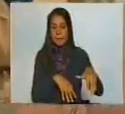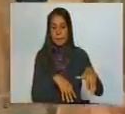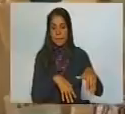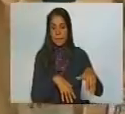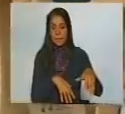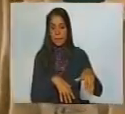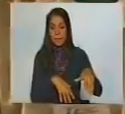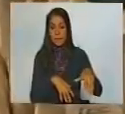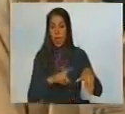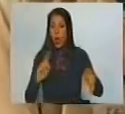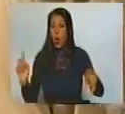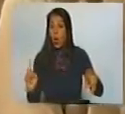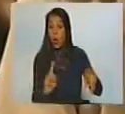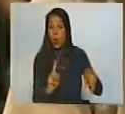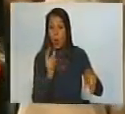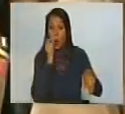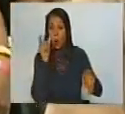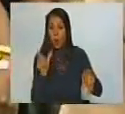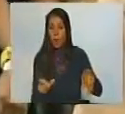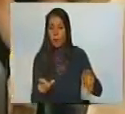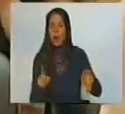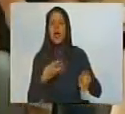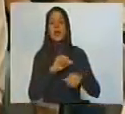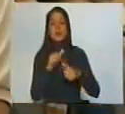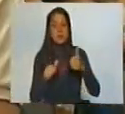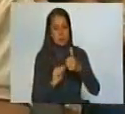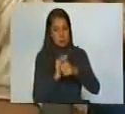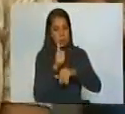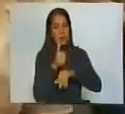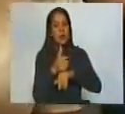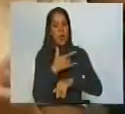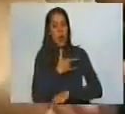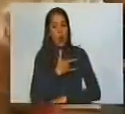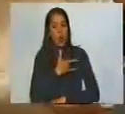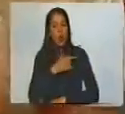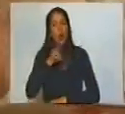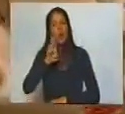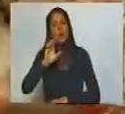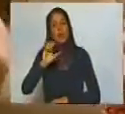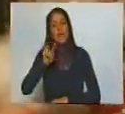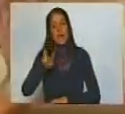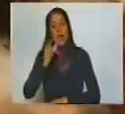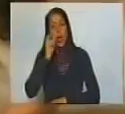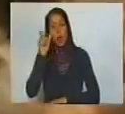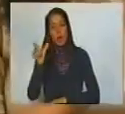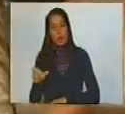Que junto con Jesús María Bianco, también rector, no puedo dejar de recordarlo,